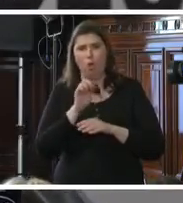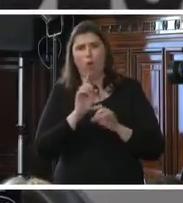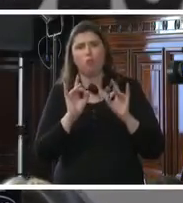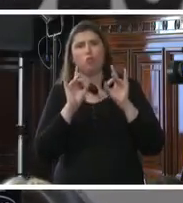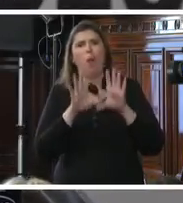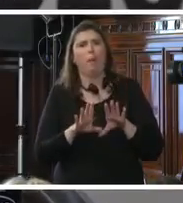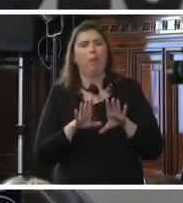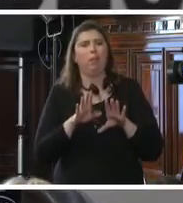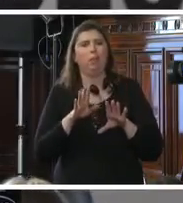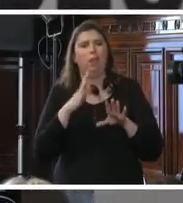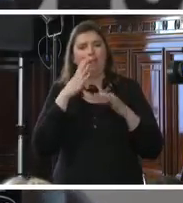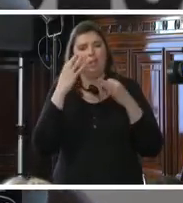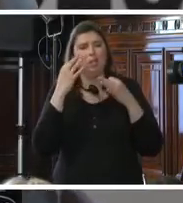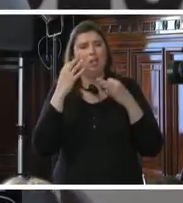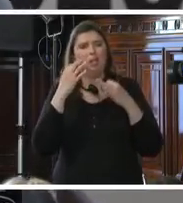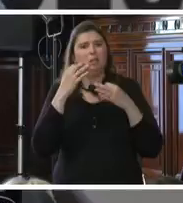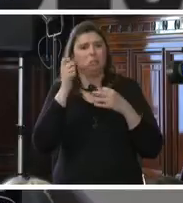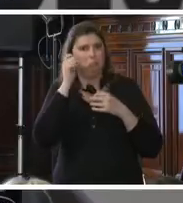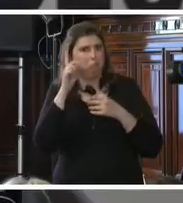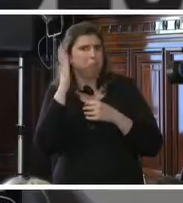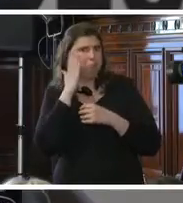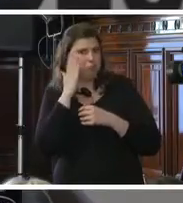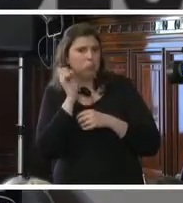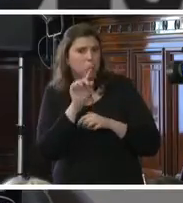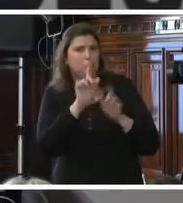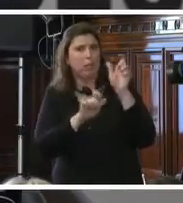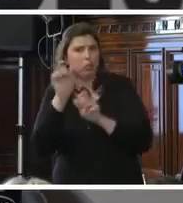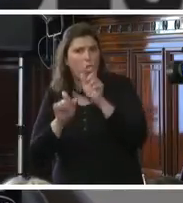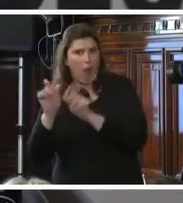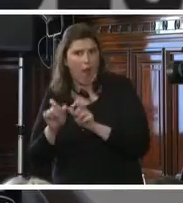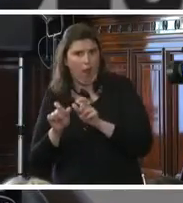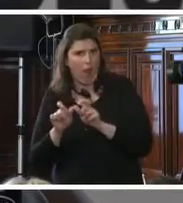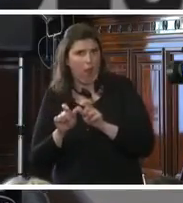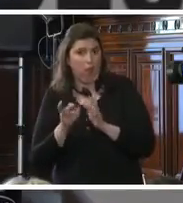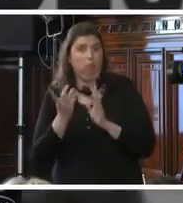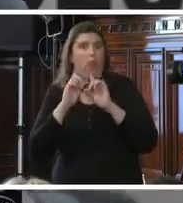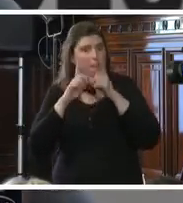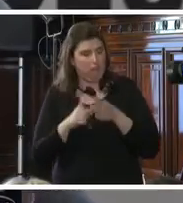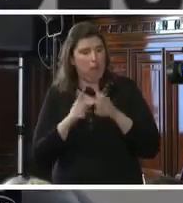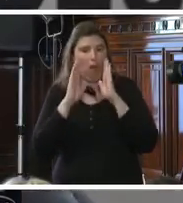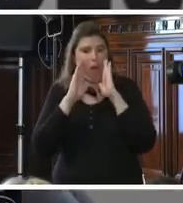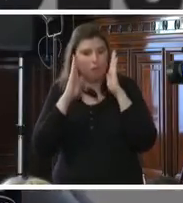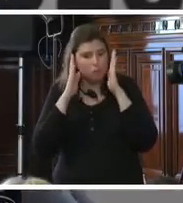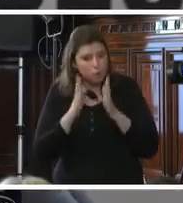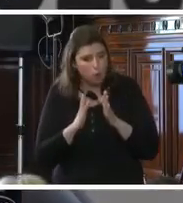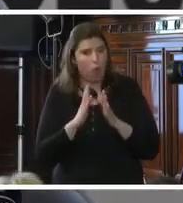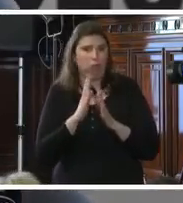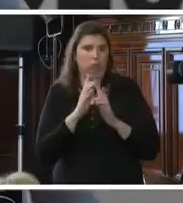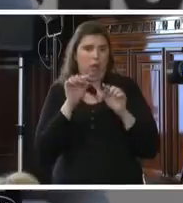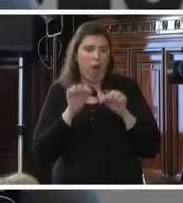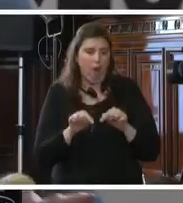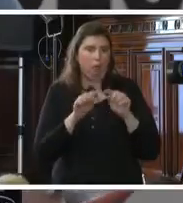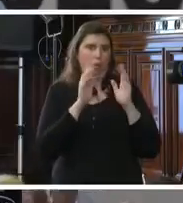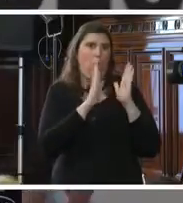de su personal, sino de la atención que tienen que dar. En algunos casos,